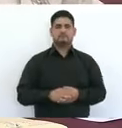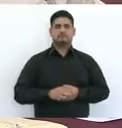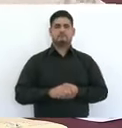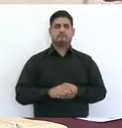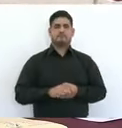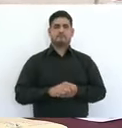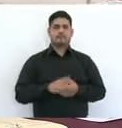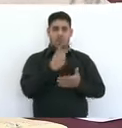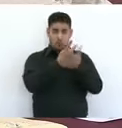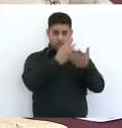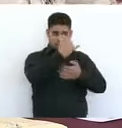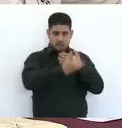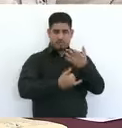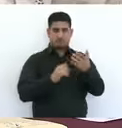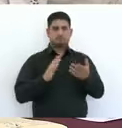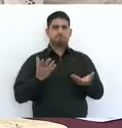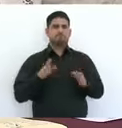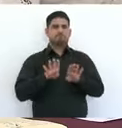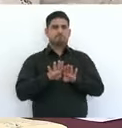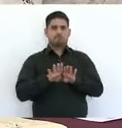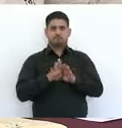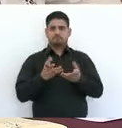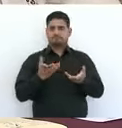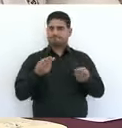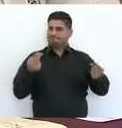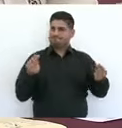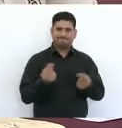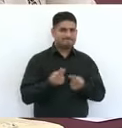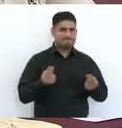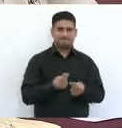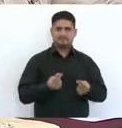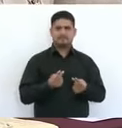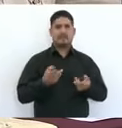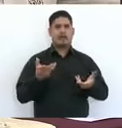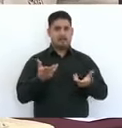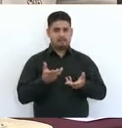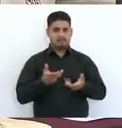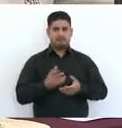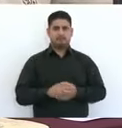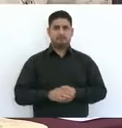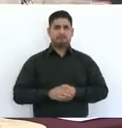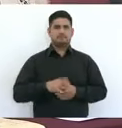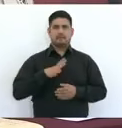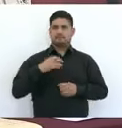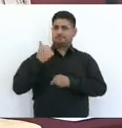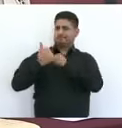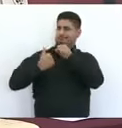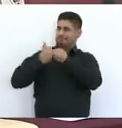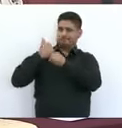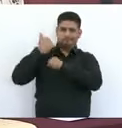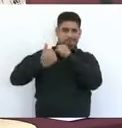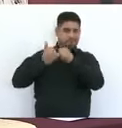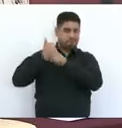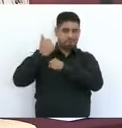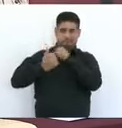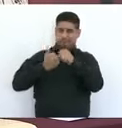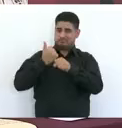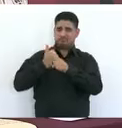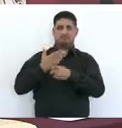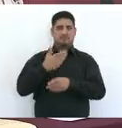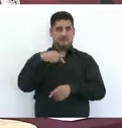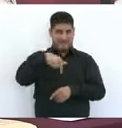tienen un carácter imprescindible, tienen años las y los